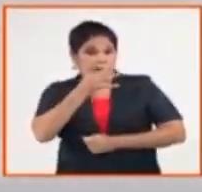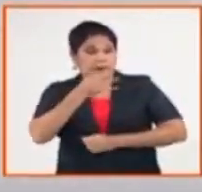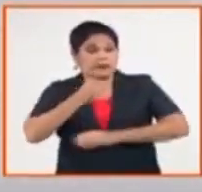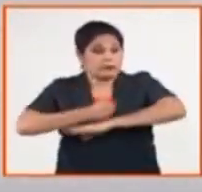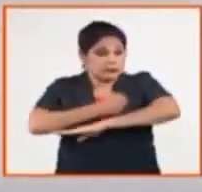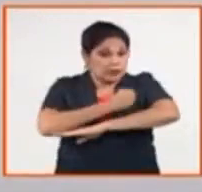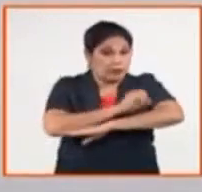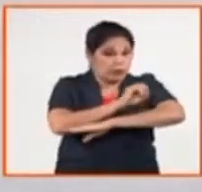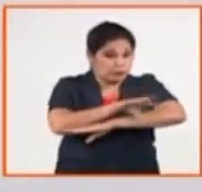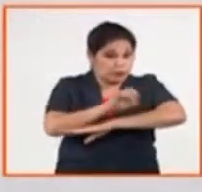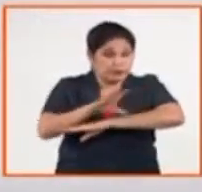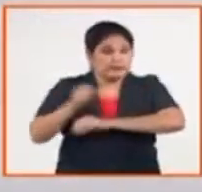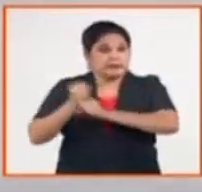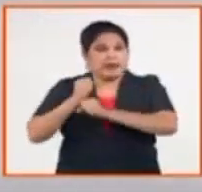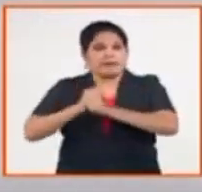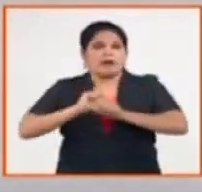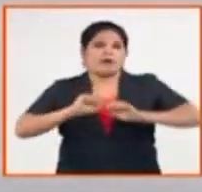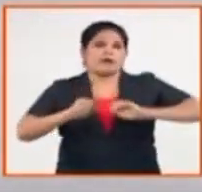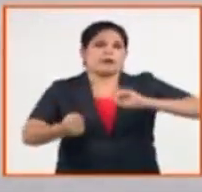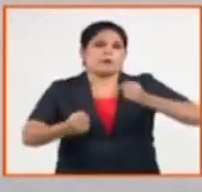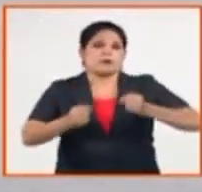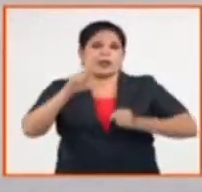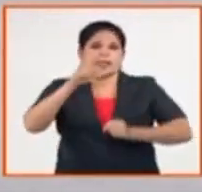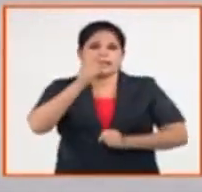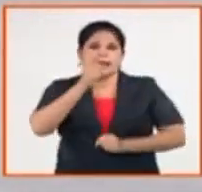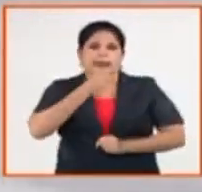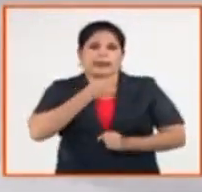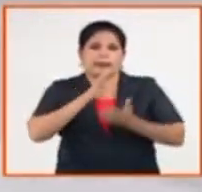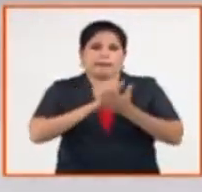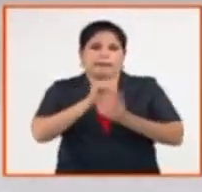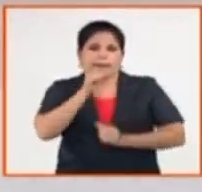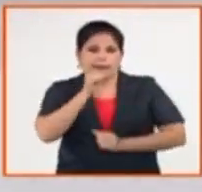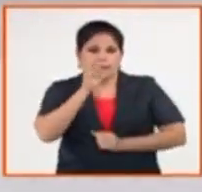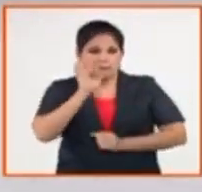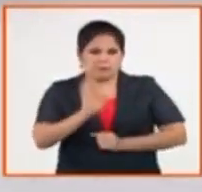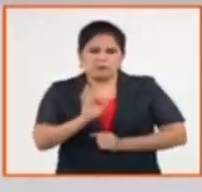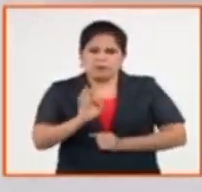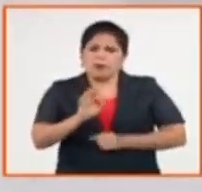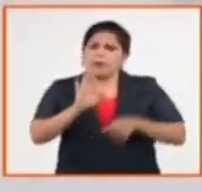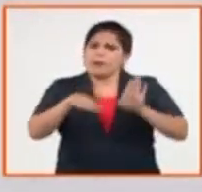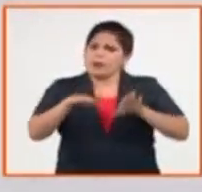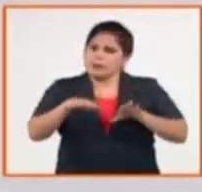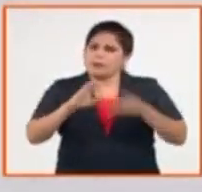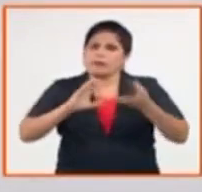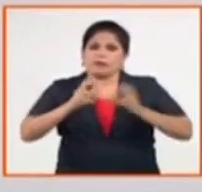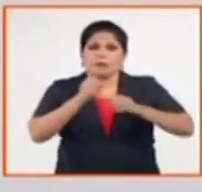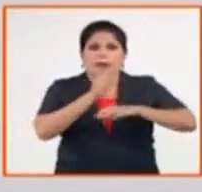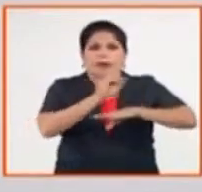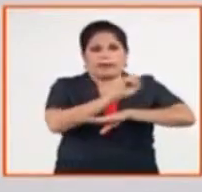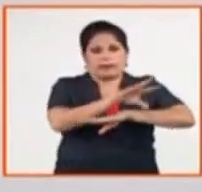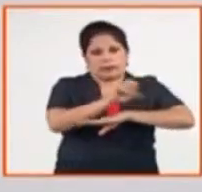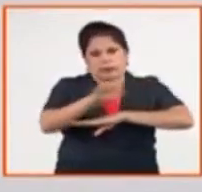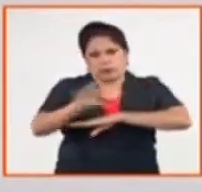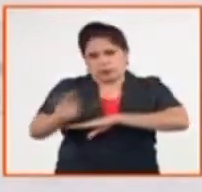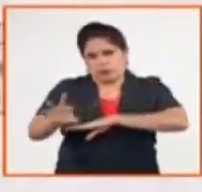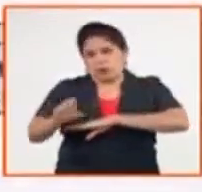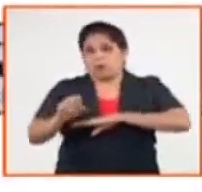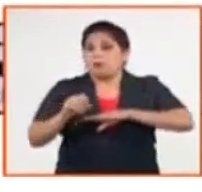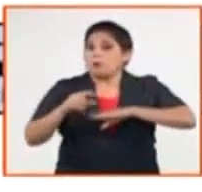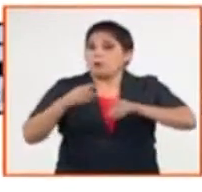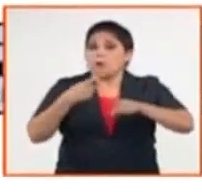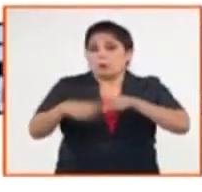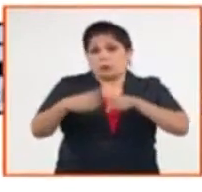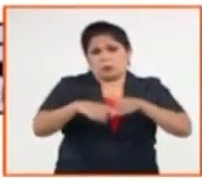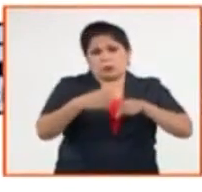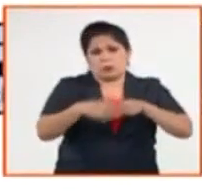con regulaciones del CERMED, regulaciones que tienen que ver con buenas prácticas de distribución de productos